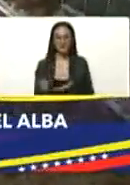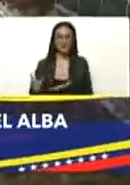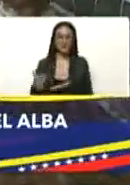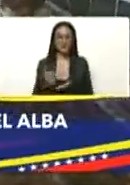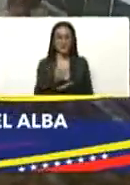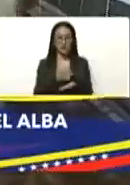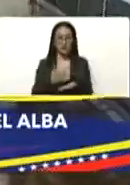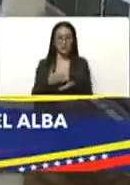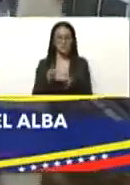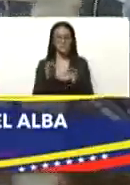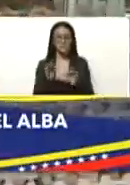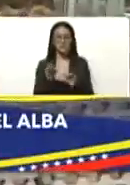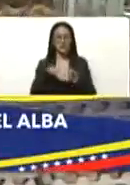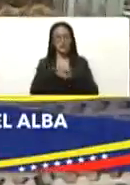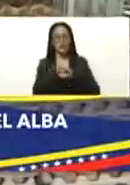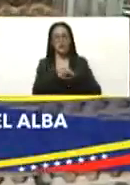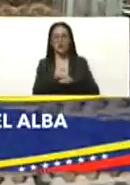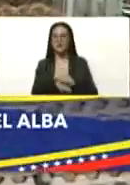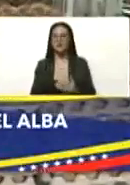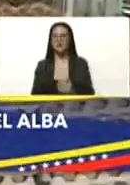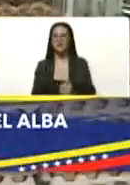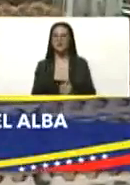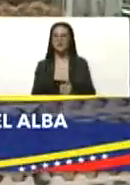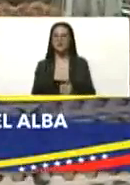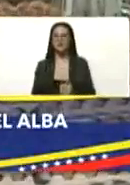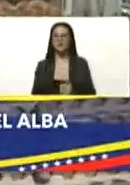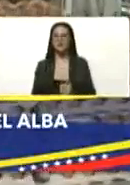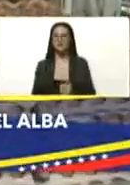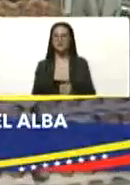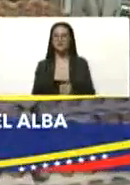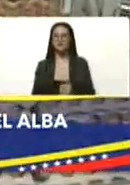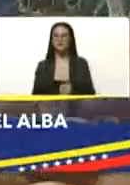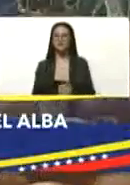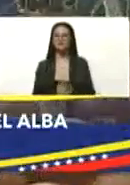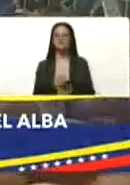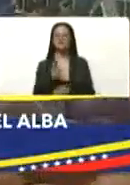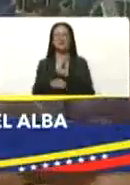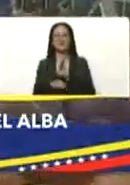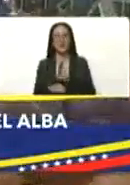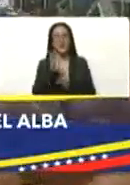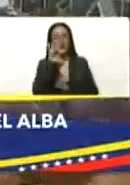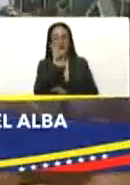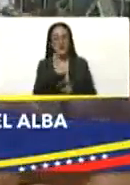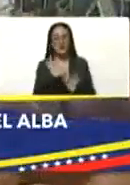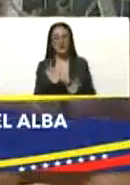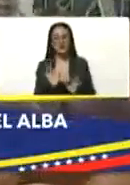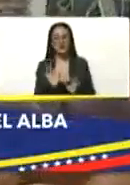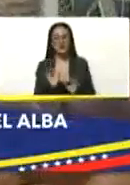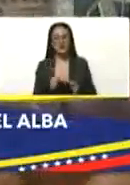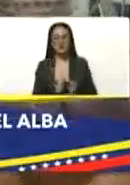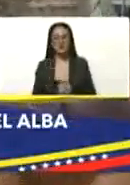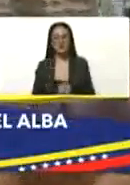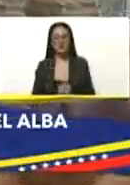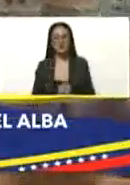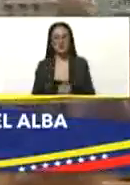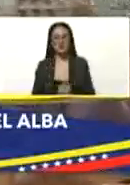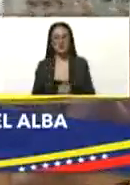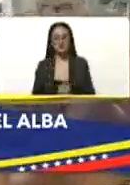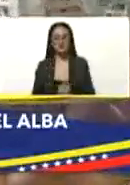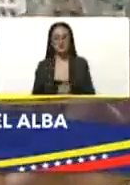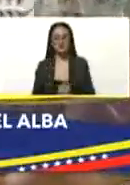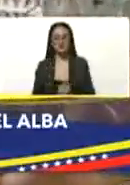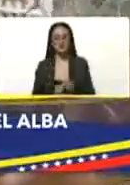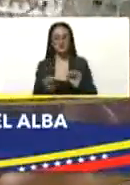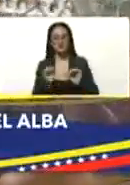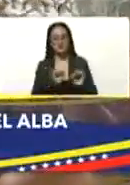se encajan y se almacenan. Las medidas de higiene que tenemos son, se desinfecta para